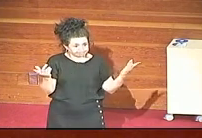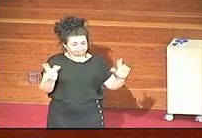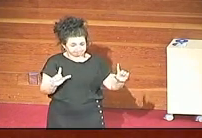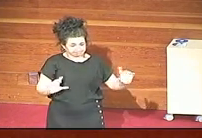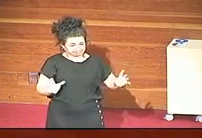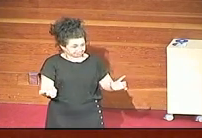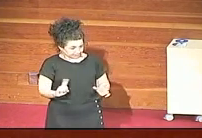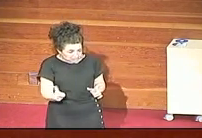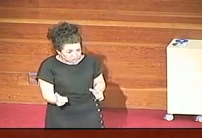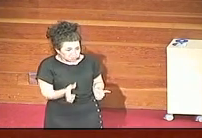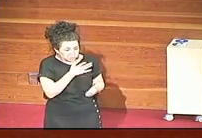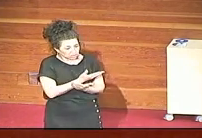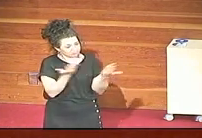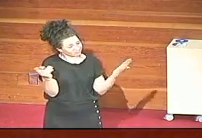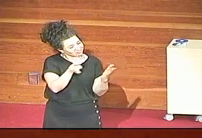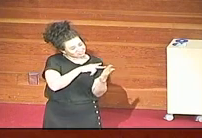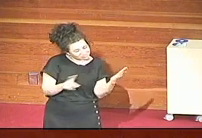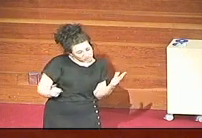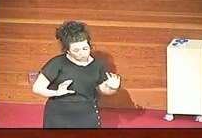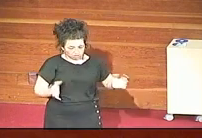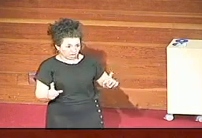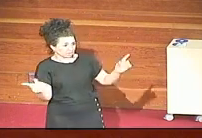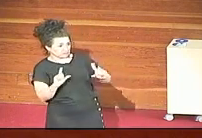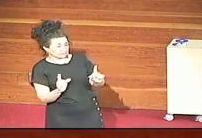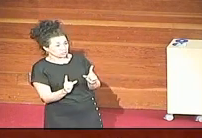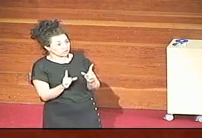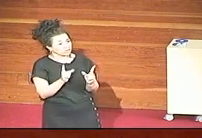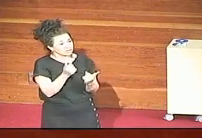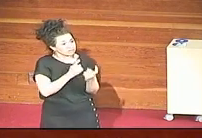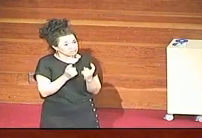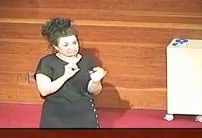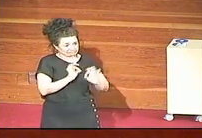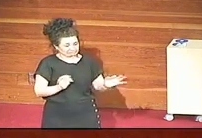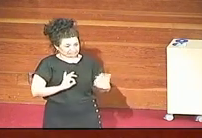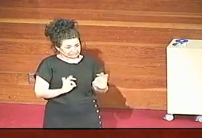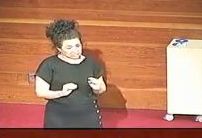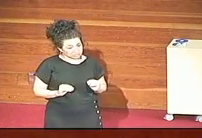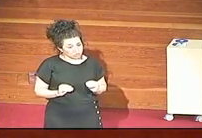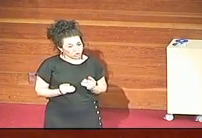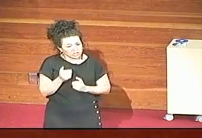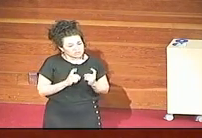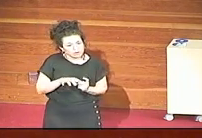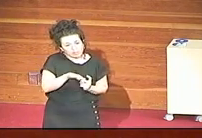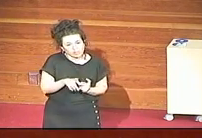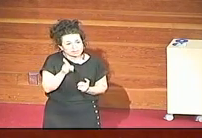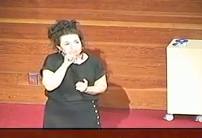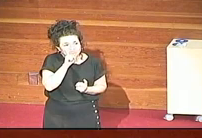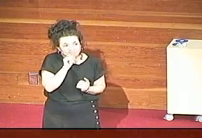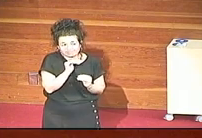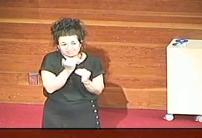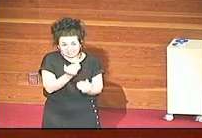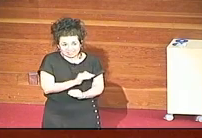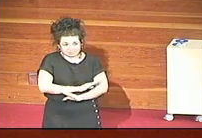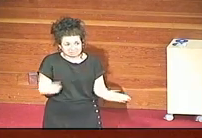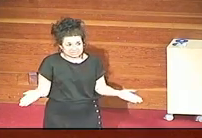no escuchan informativos en radio ni en televisión se están informando por sus dispositivos pero claro la mayor